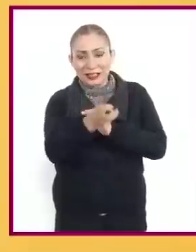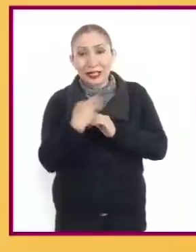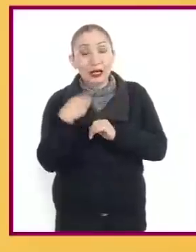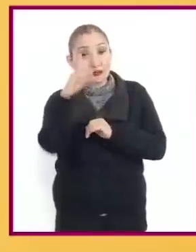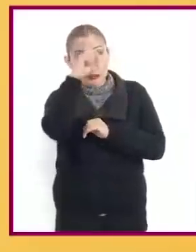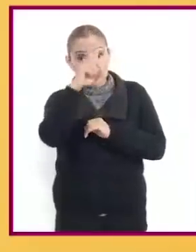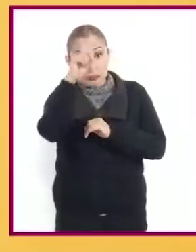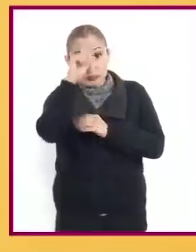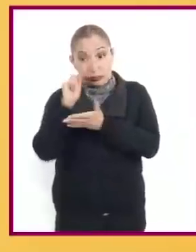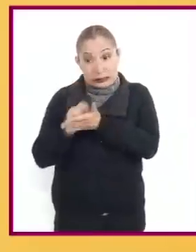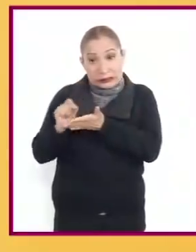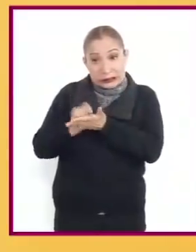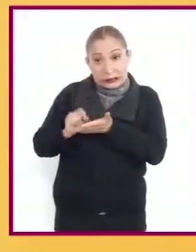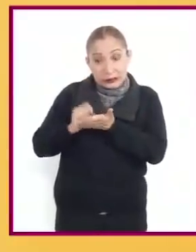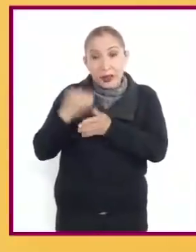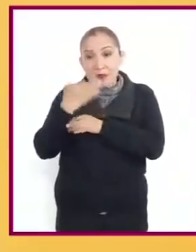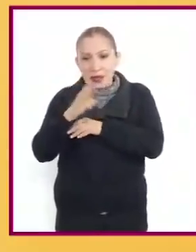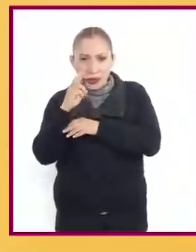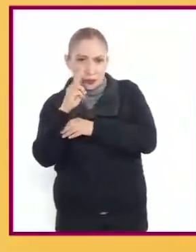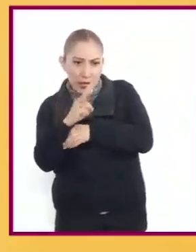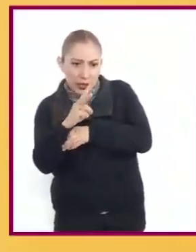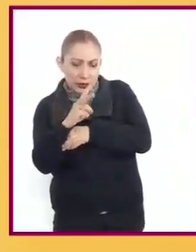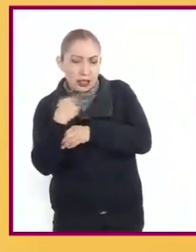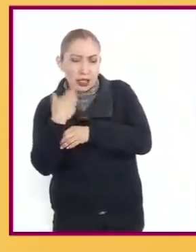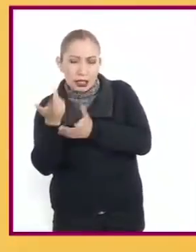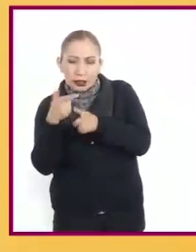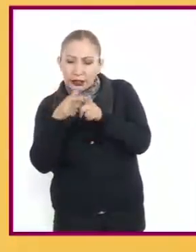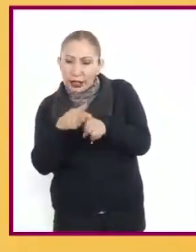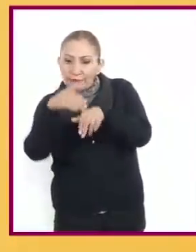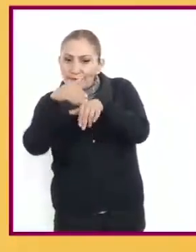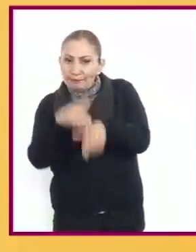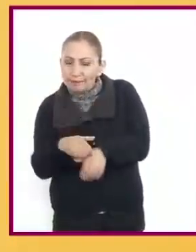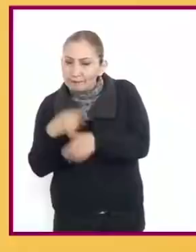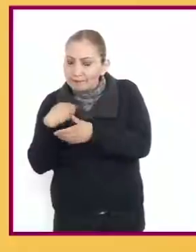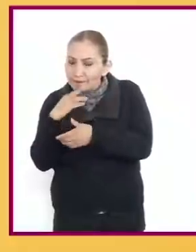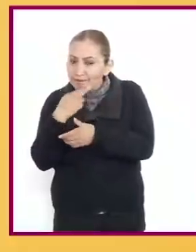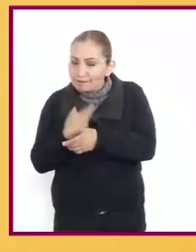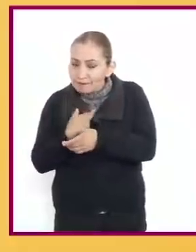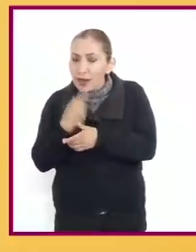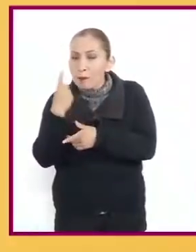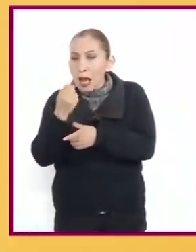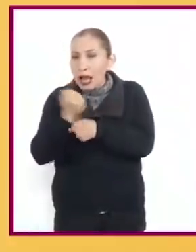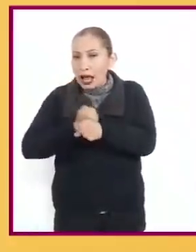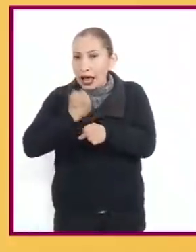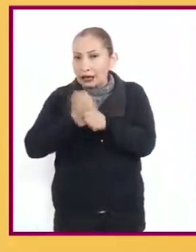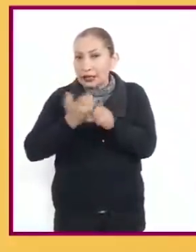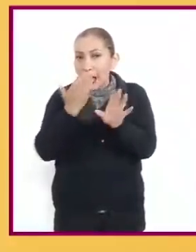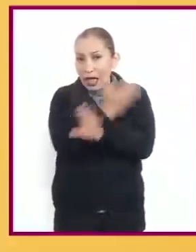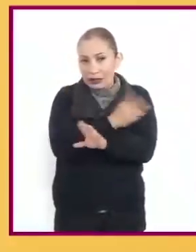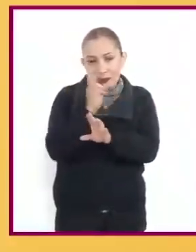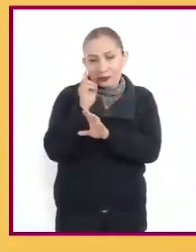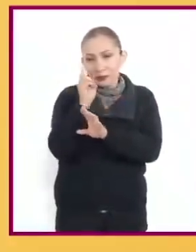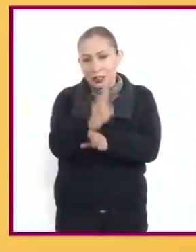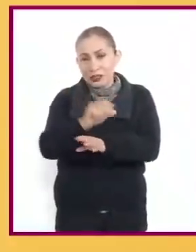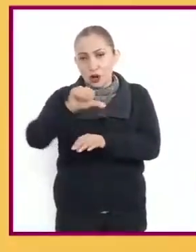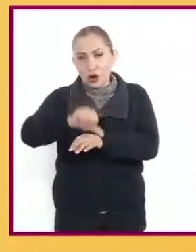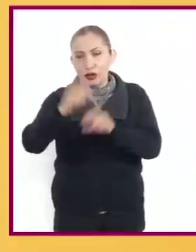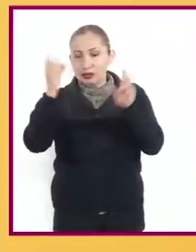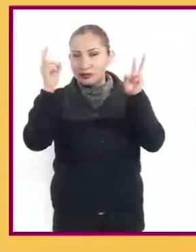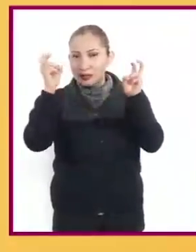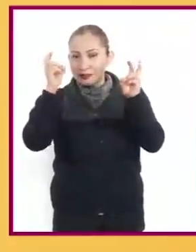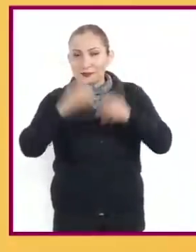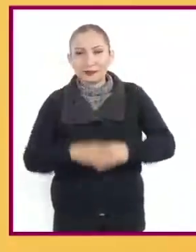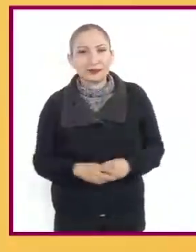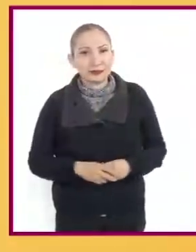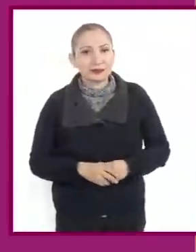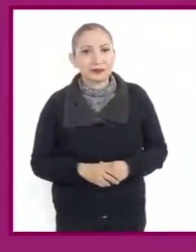Les sugerimos hacer sus anotaciones mientras lo ven y seguir las indicaciones para poner en práctica lo que hemos estudiado en esta